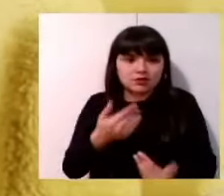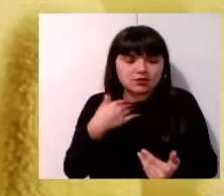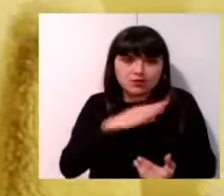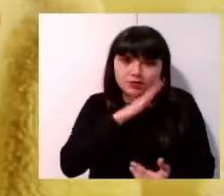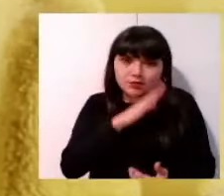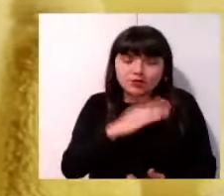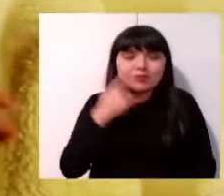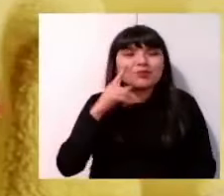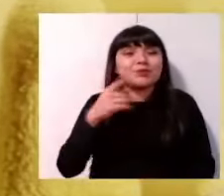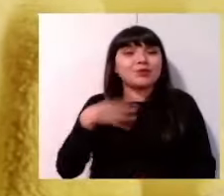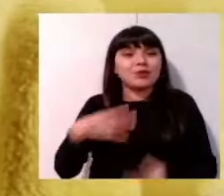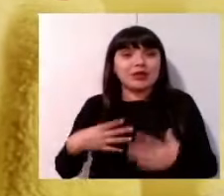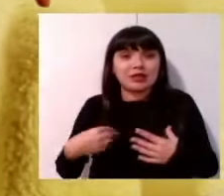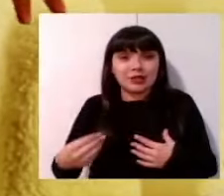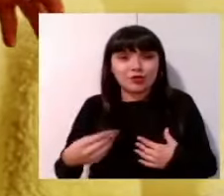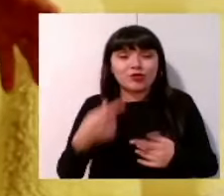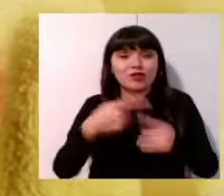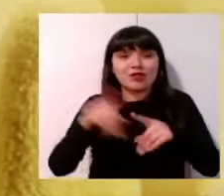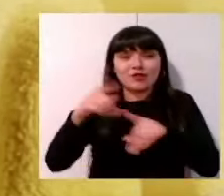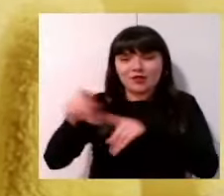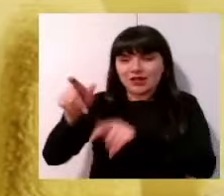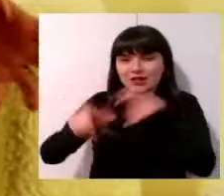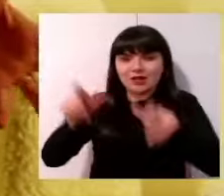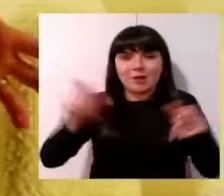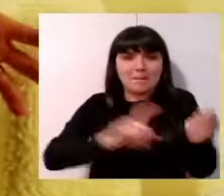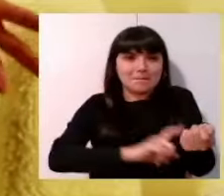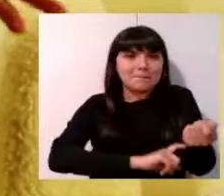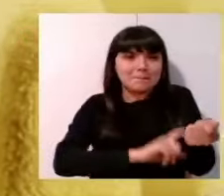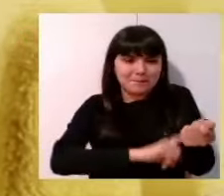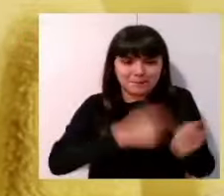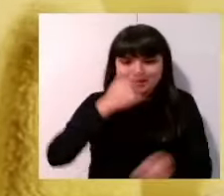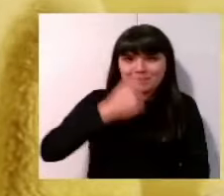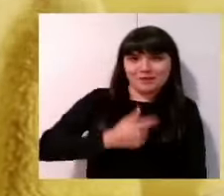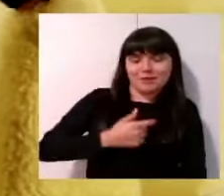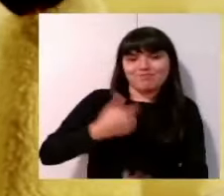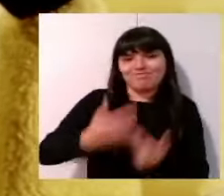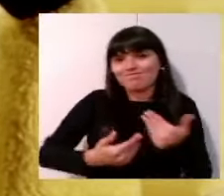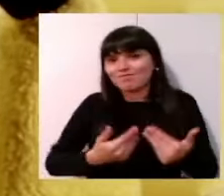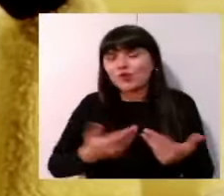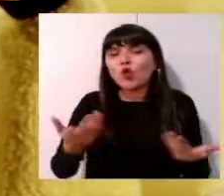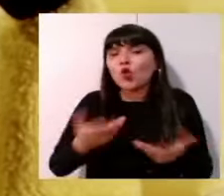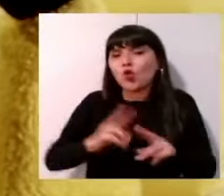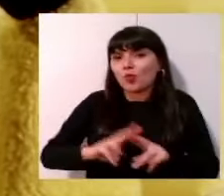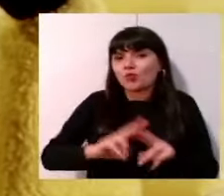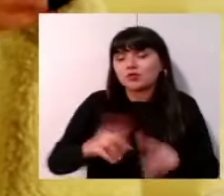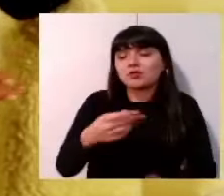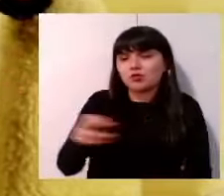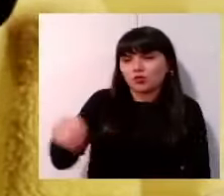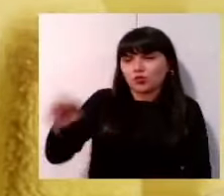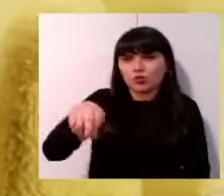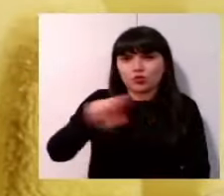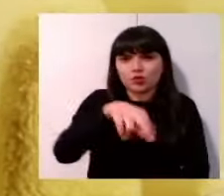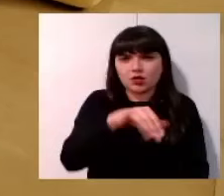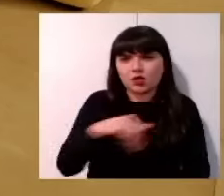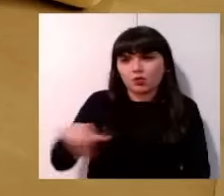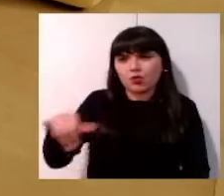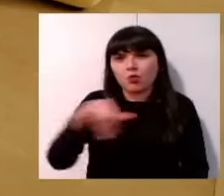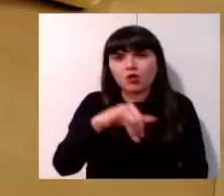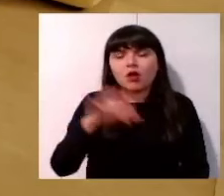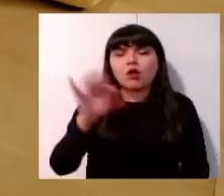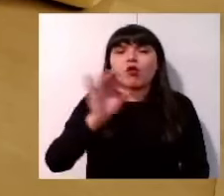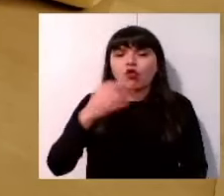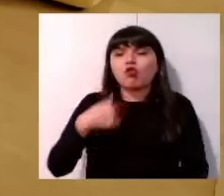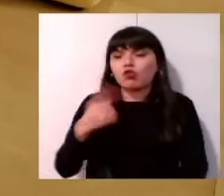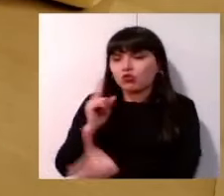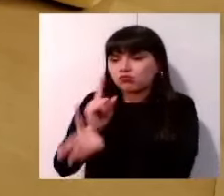personalidades. ¿Y ahí cómo se trabaja, Carolina? ¿A todos se les hace las mismas rutinas o uno tiene que ir trabajando de acuerdo a la personalidad del hijo? Sí,